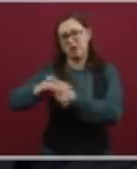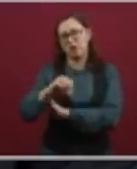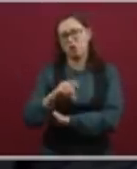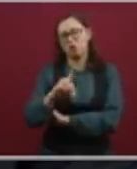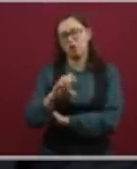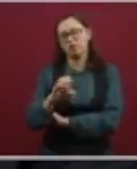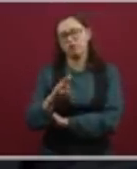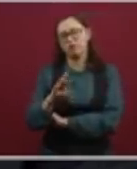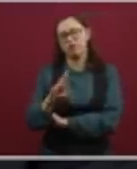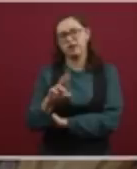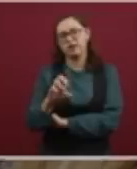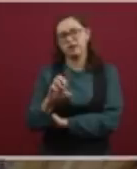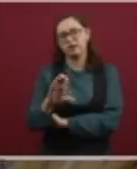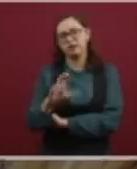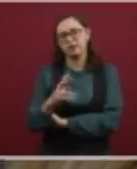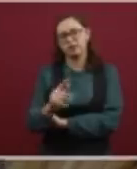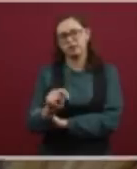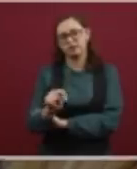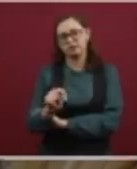ahí